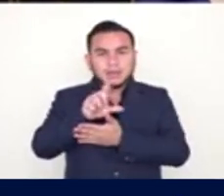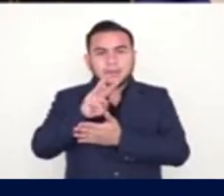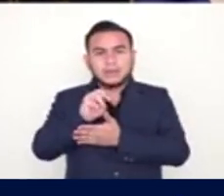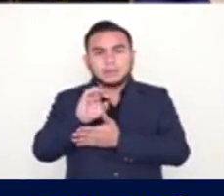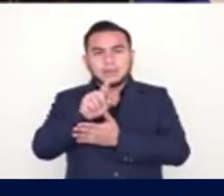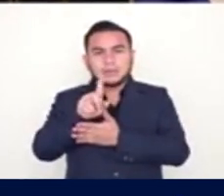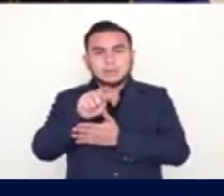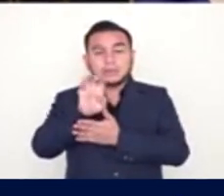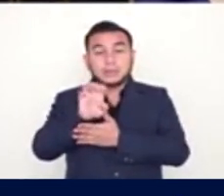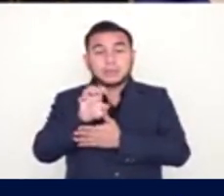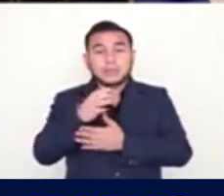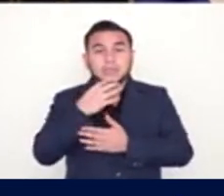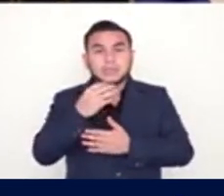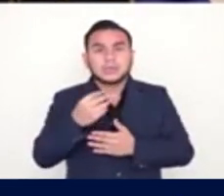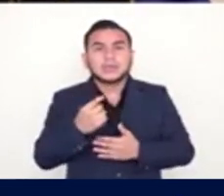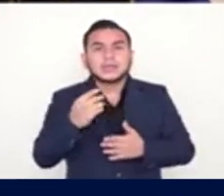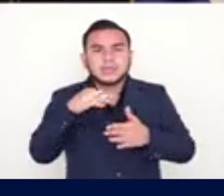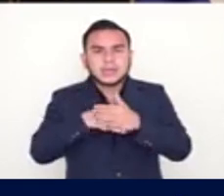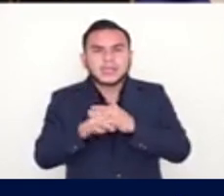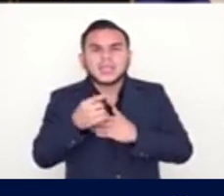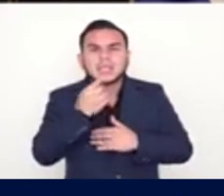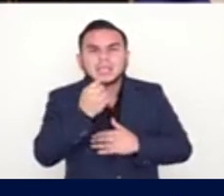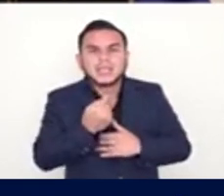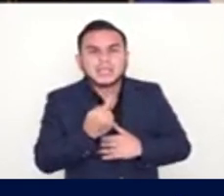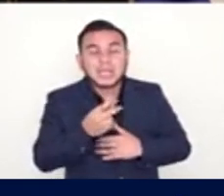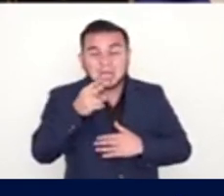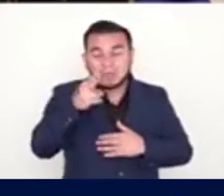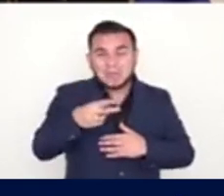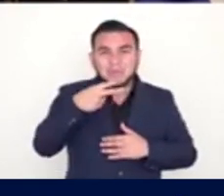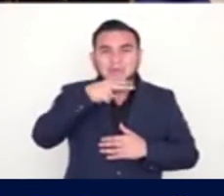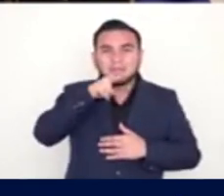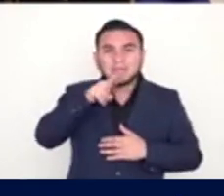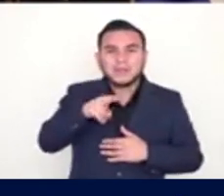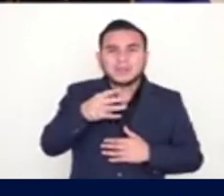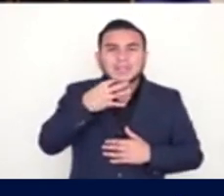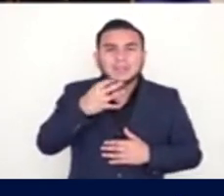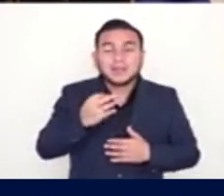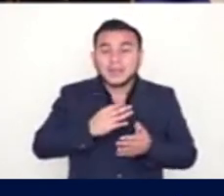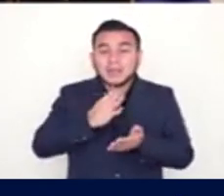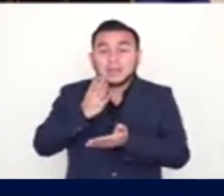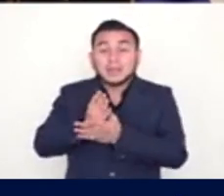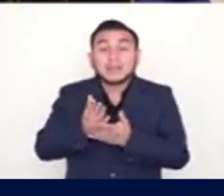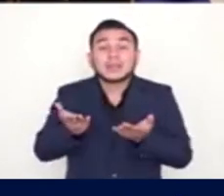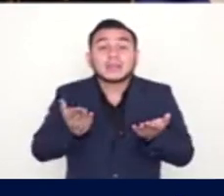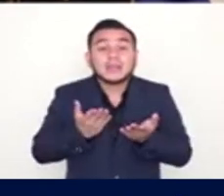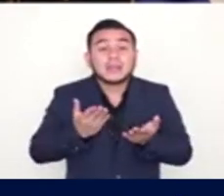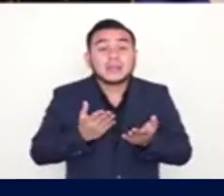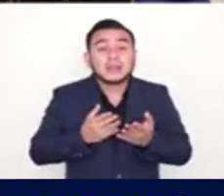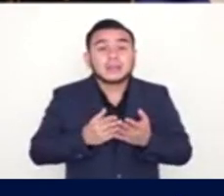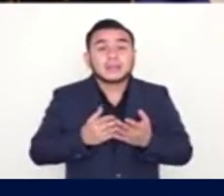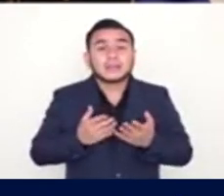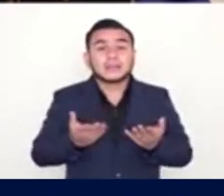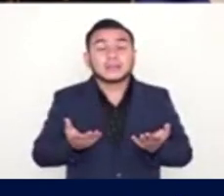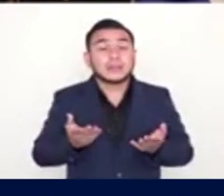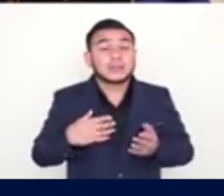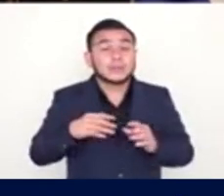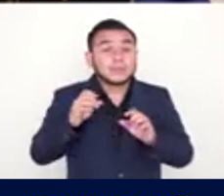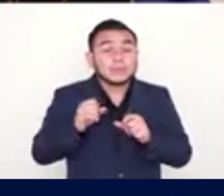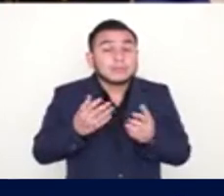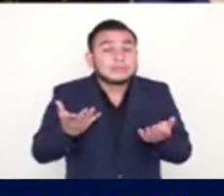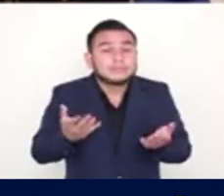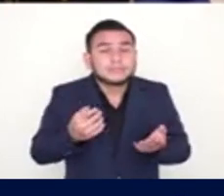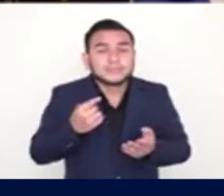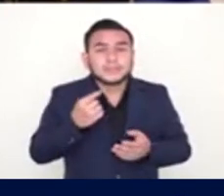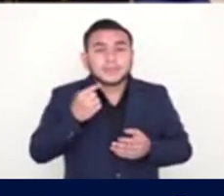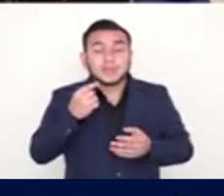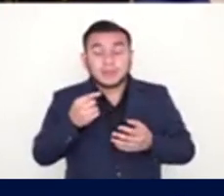me decís, pero ¿y por qué entonces no dejan entrar? ¿A quién? A los esbirros del FMLN. ¿Para qué? Ellos van a llegar y van a decir, ábrame esa caja. Y tú me decís, no, pero es que no van a